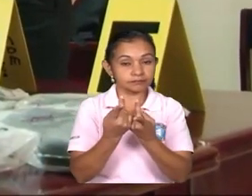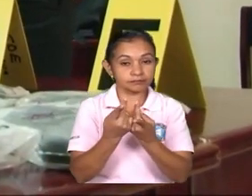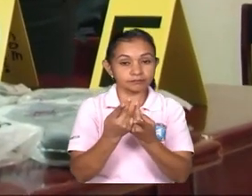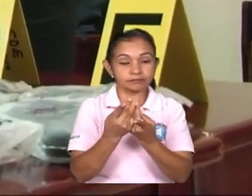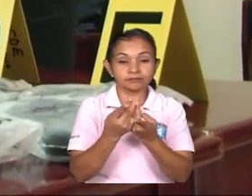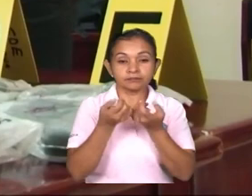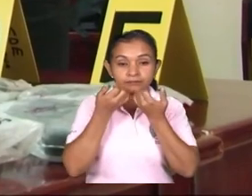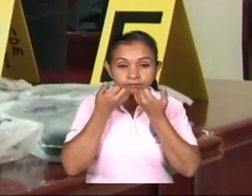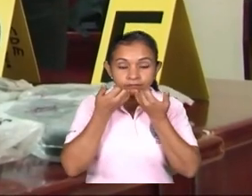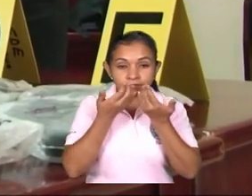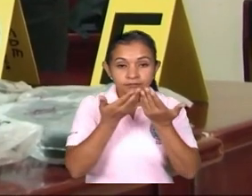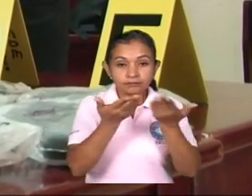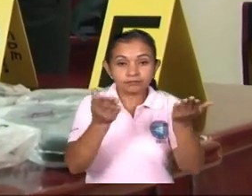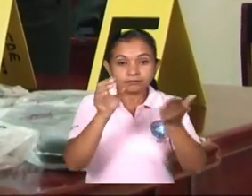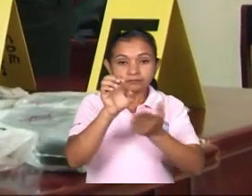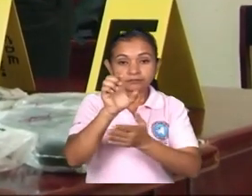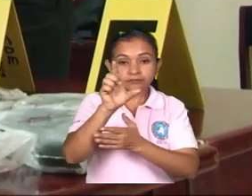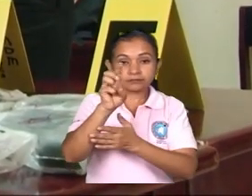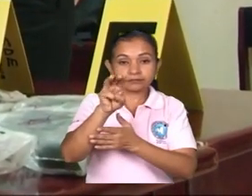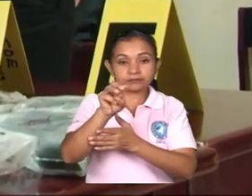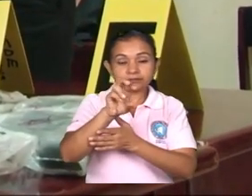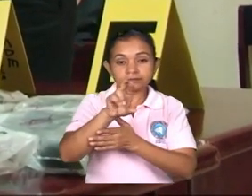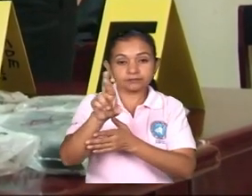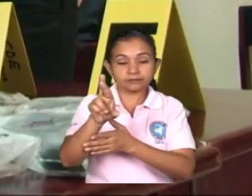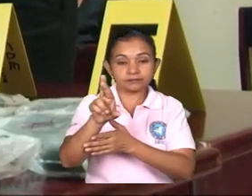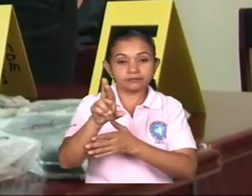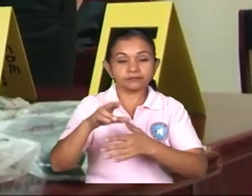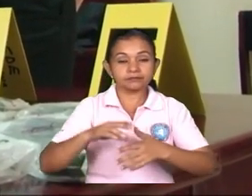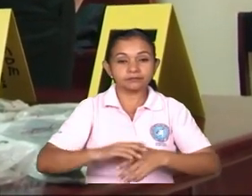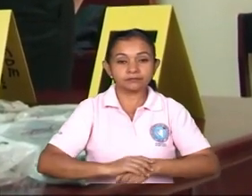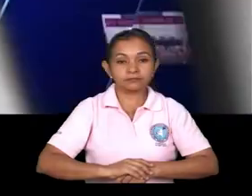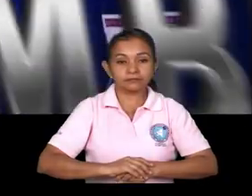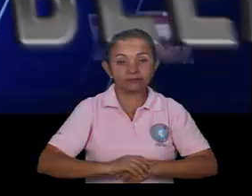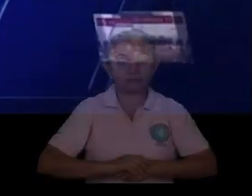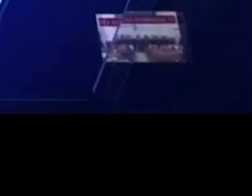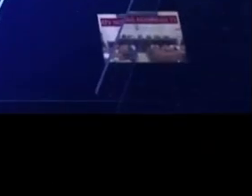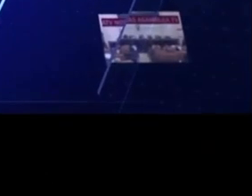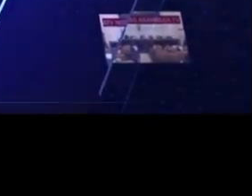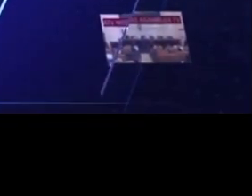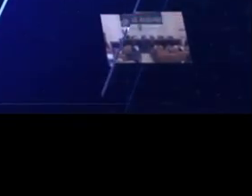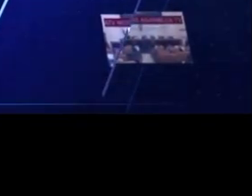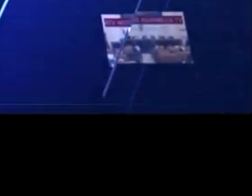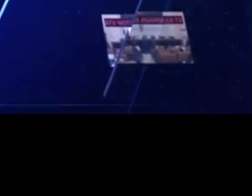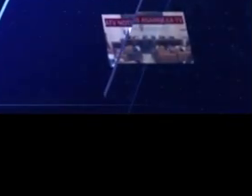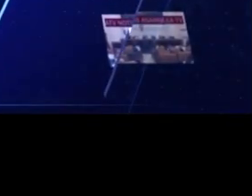Lester Mora, para el canal parlamentario, les informó Elmer Marcia.